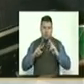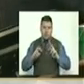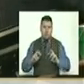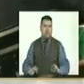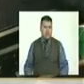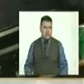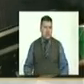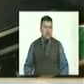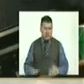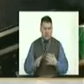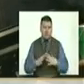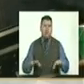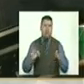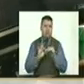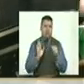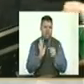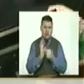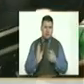esa fue